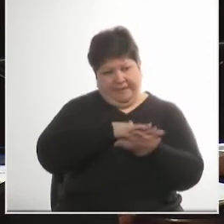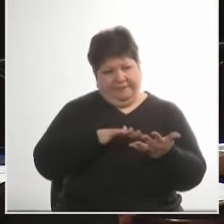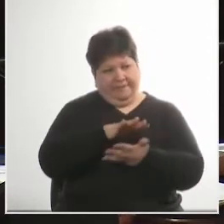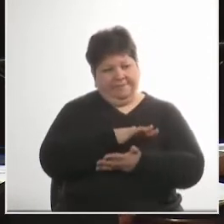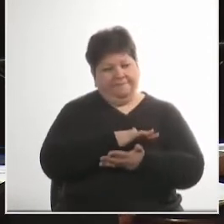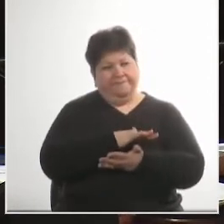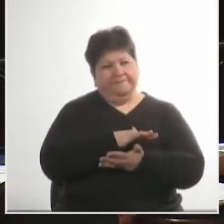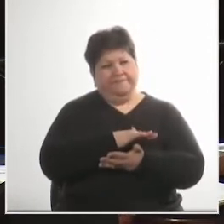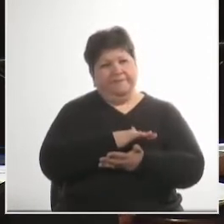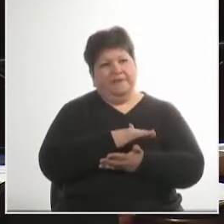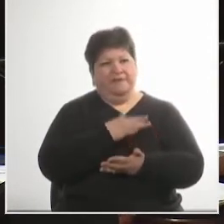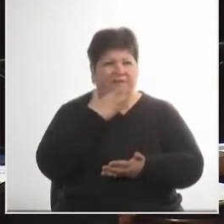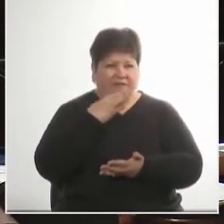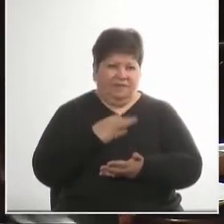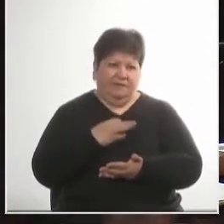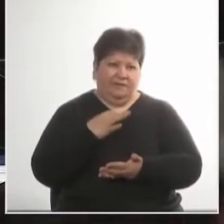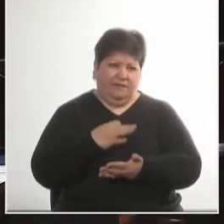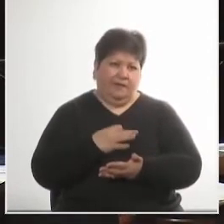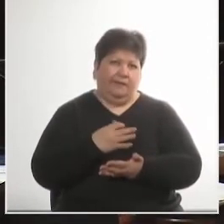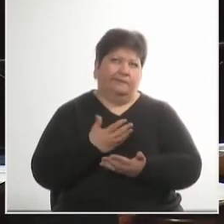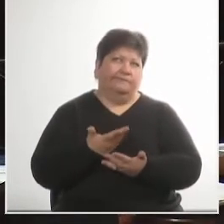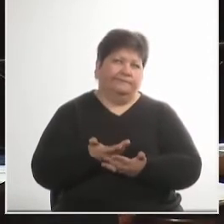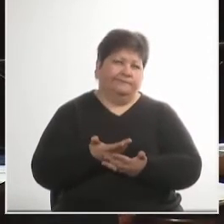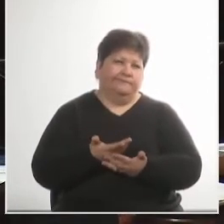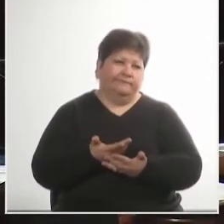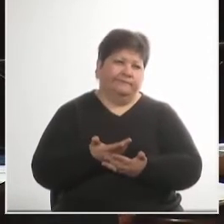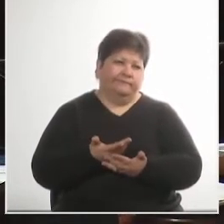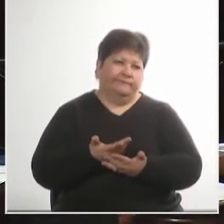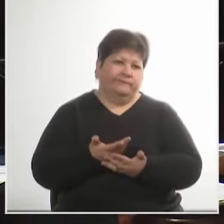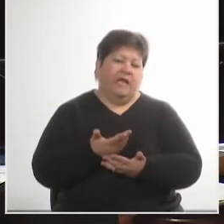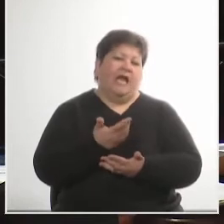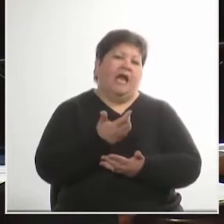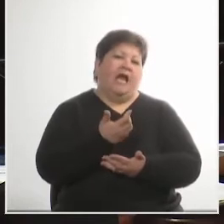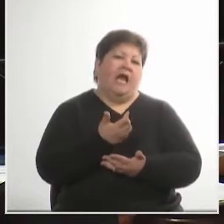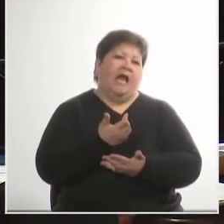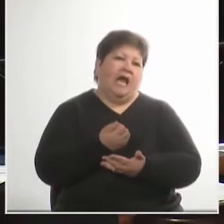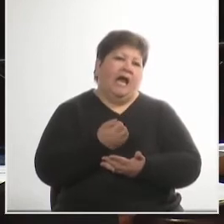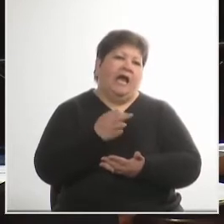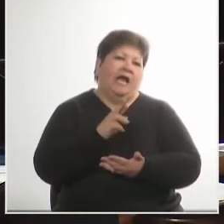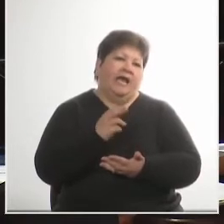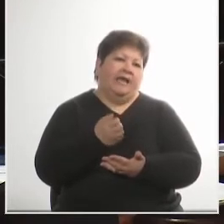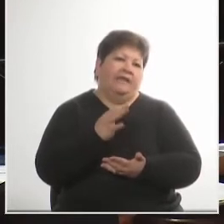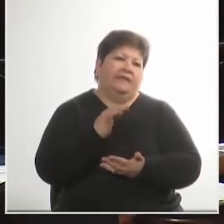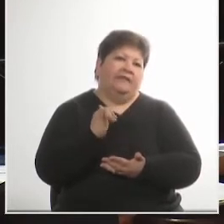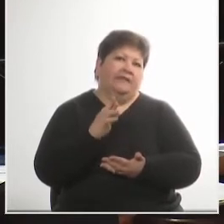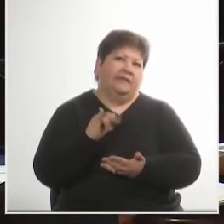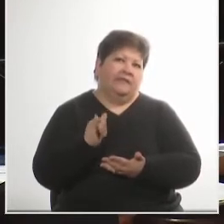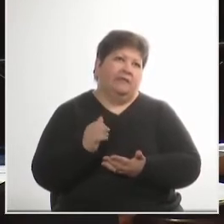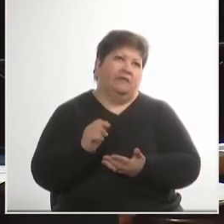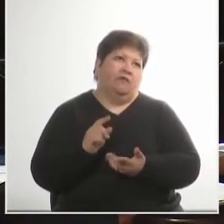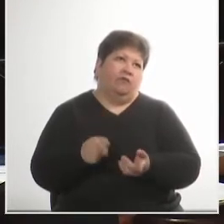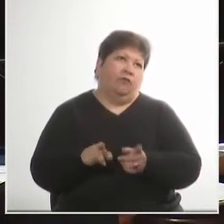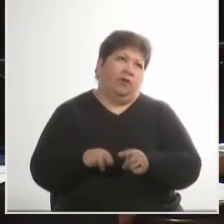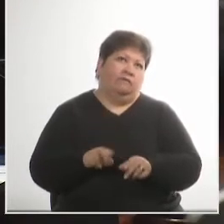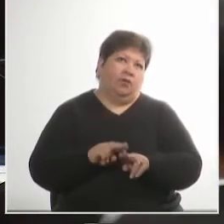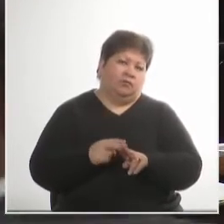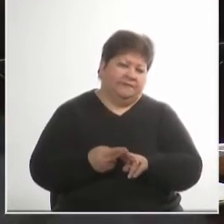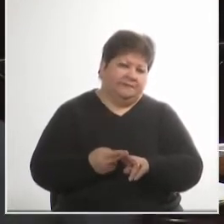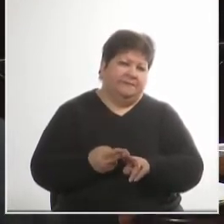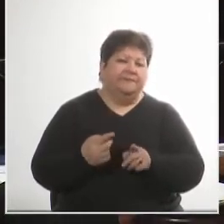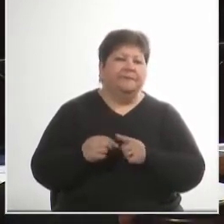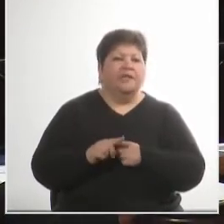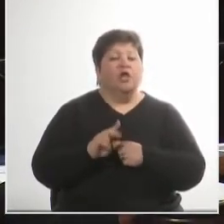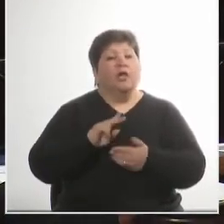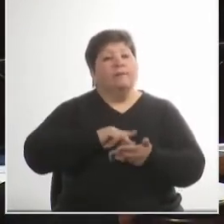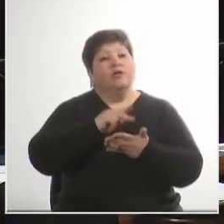Ahora, con toda franqueza, no me extrañaría que Aratirí resucitara en algún momento. El